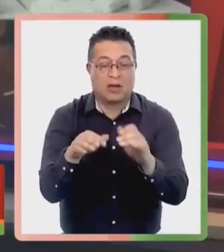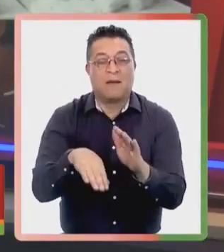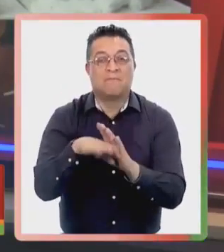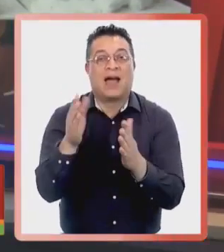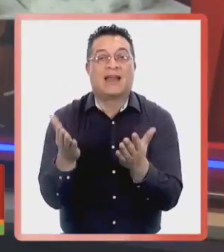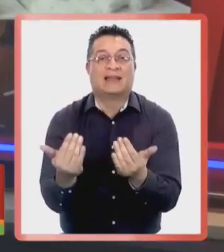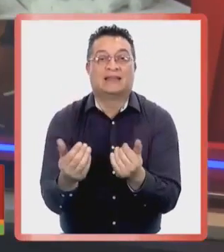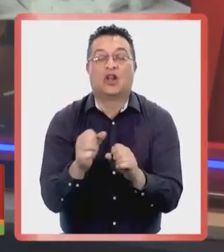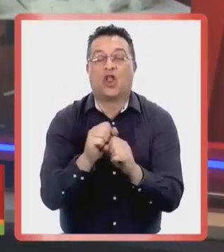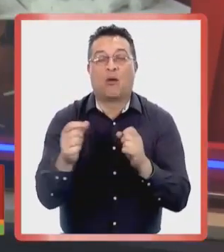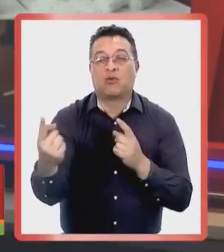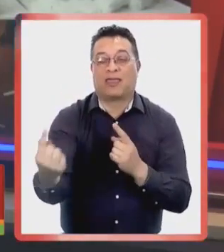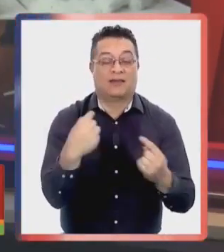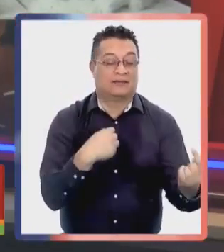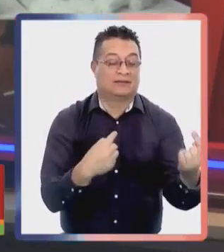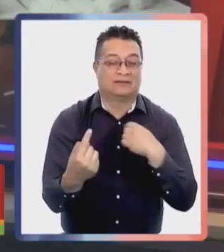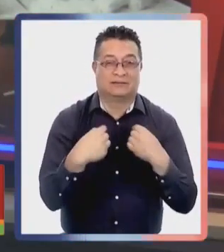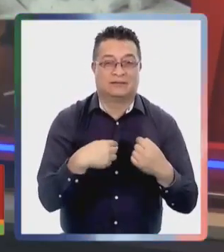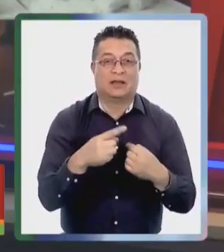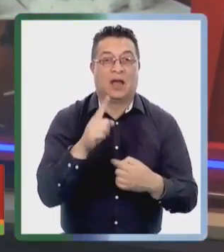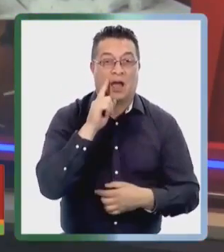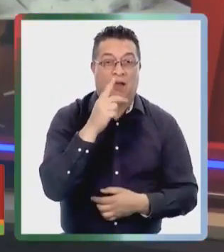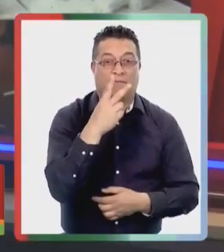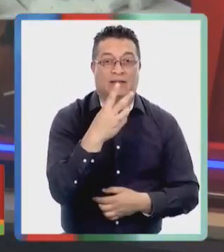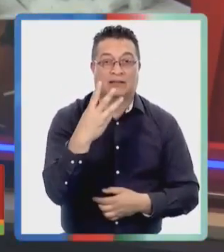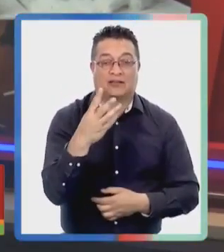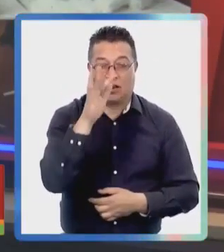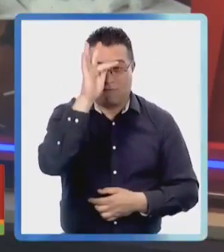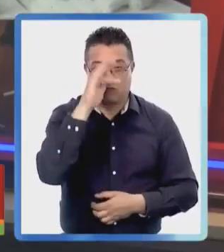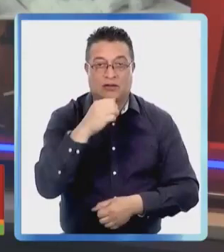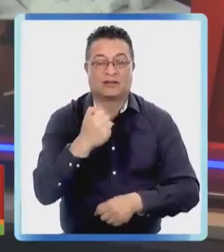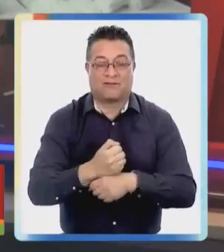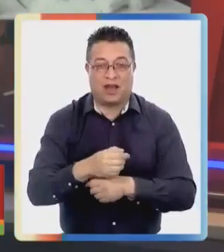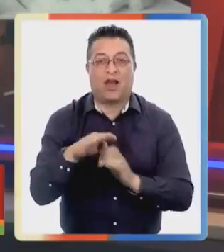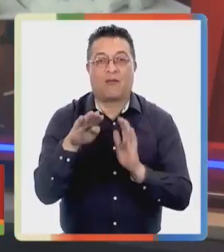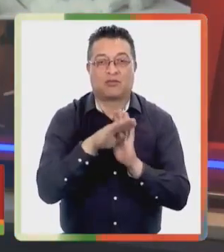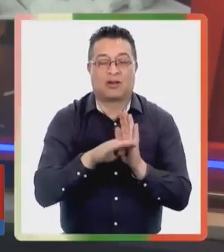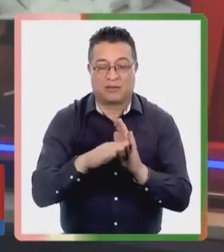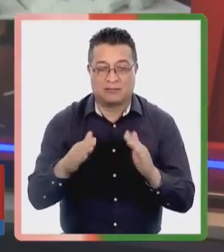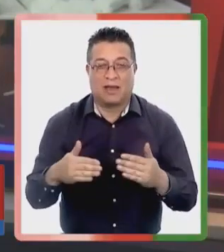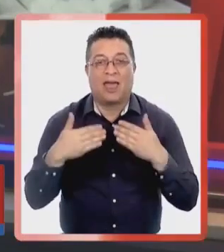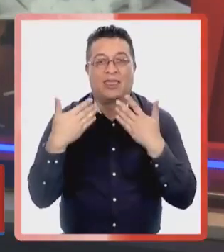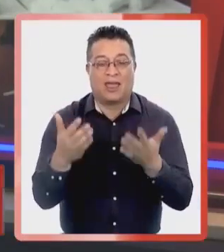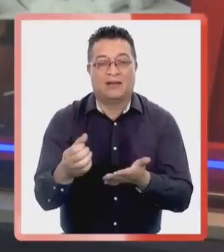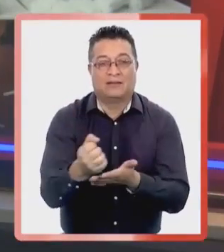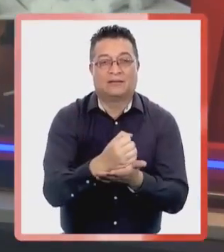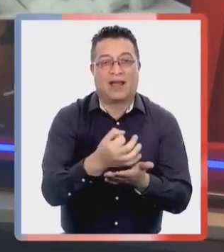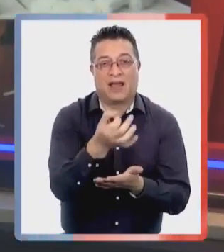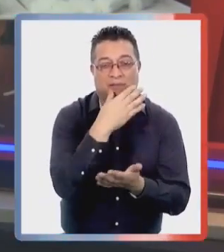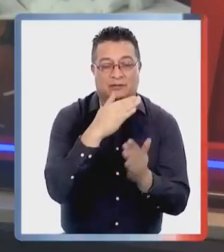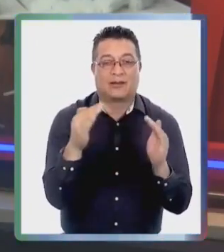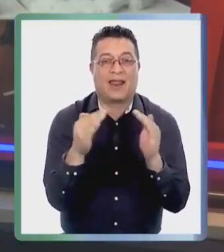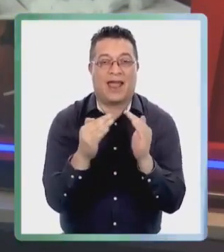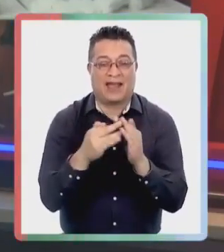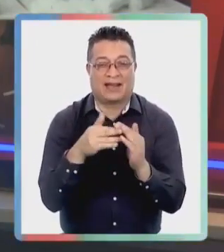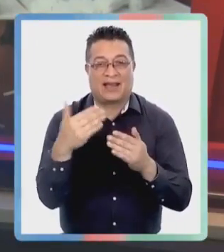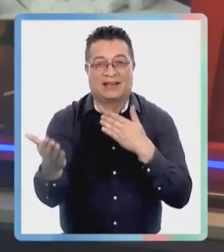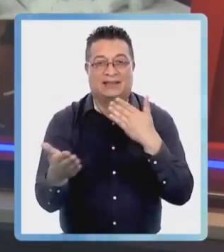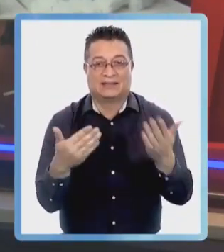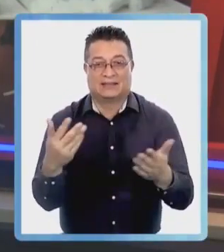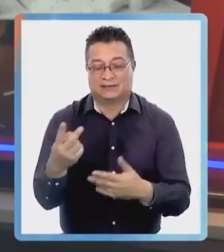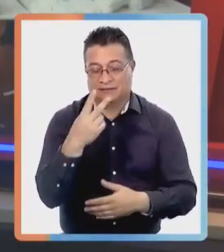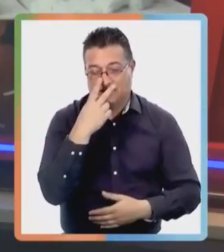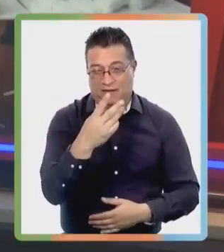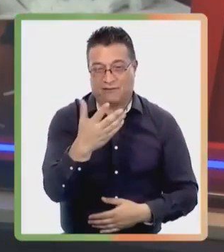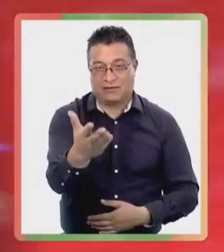más lo necesitan y no pueden trasladarse. Hay 23 funcionarios trabajando en este programa cuya labor es entregar los medicamentos a domicilio.